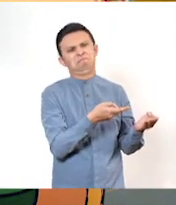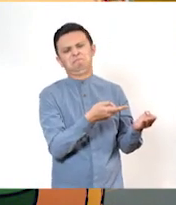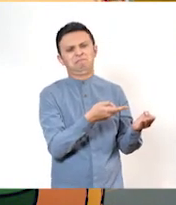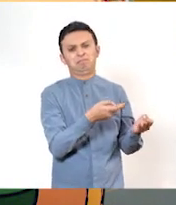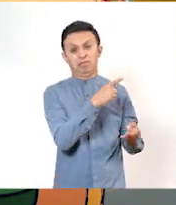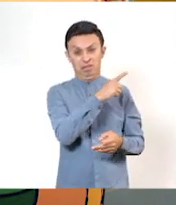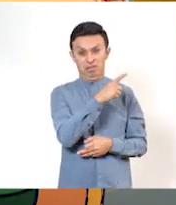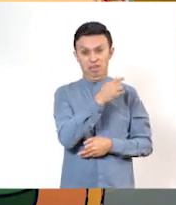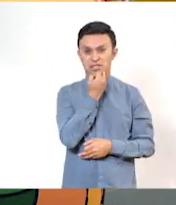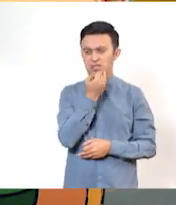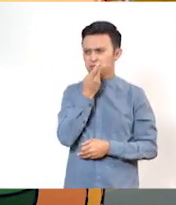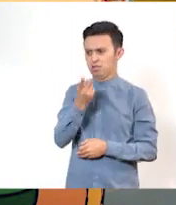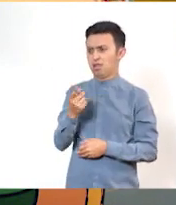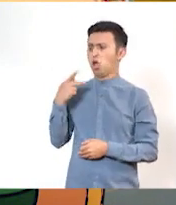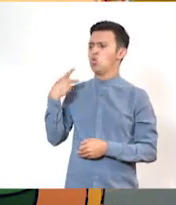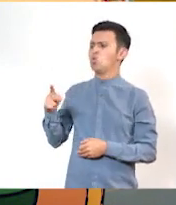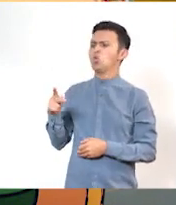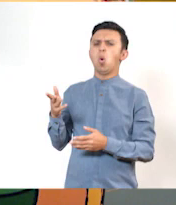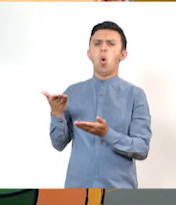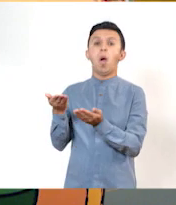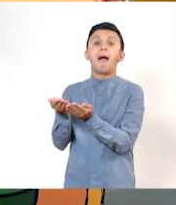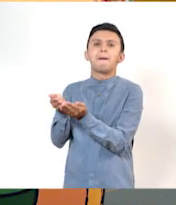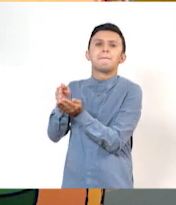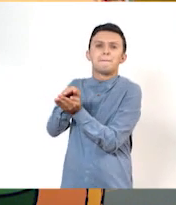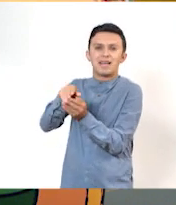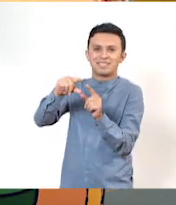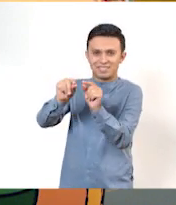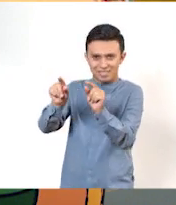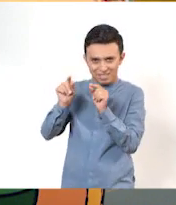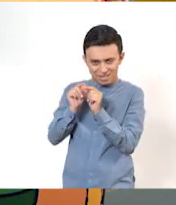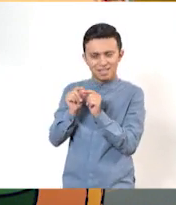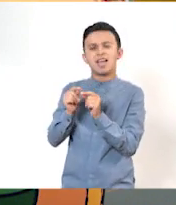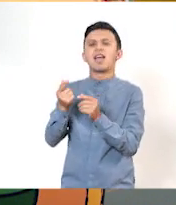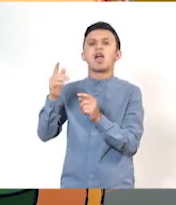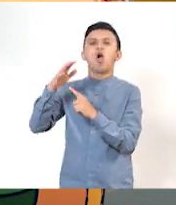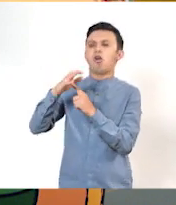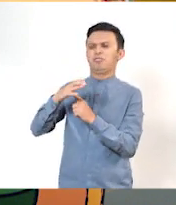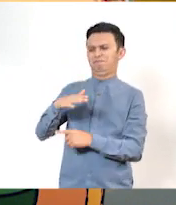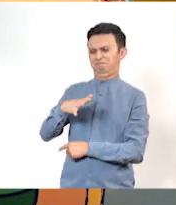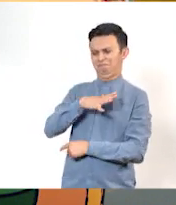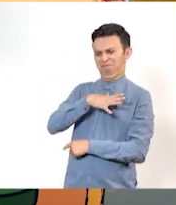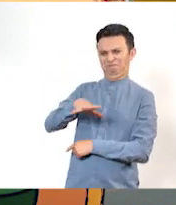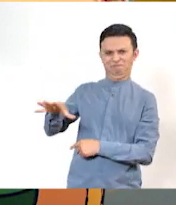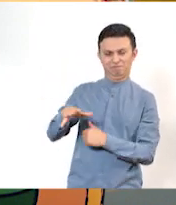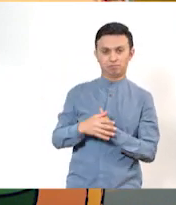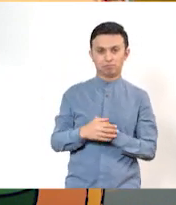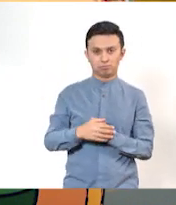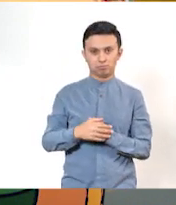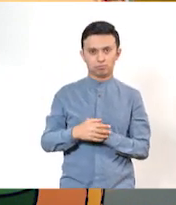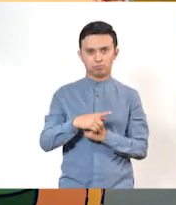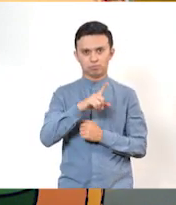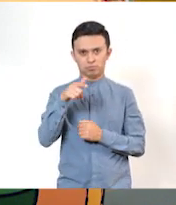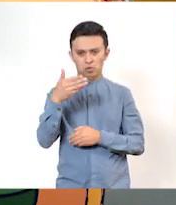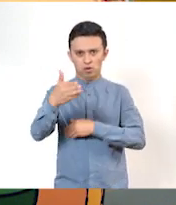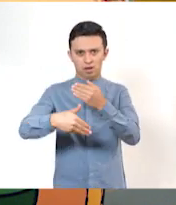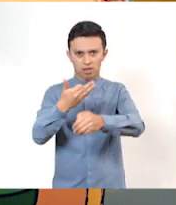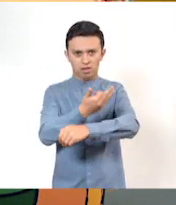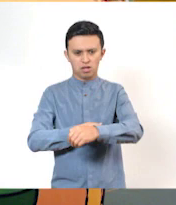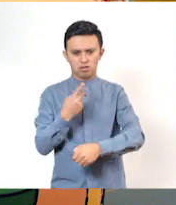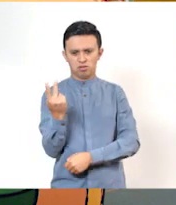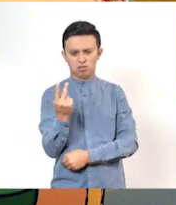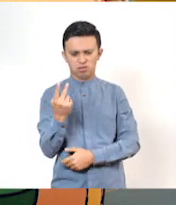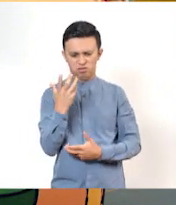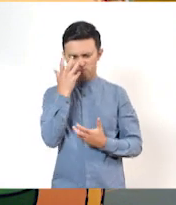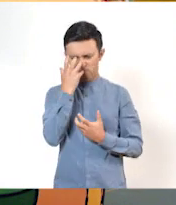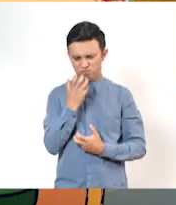nada". Itzel le respondió: "Pues a mí tu pastel de hongos me parece muy desagradable". Esa tarde las dos estuvieron muy